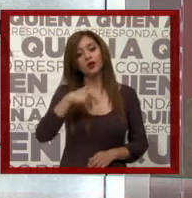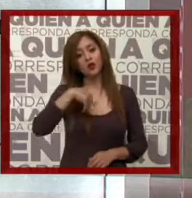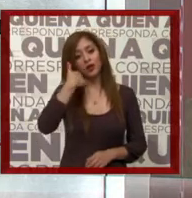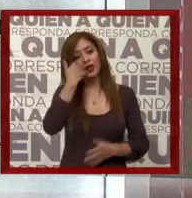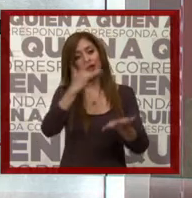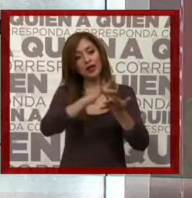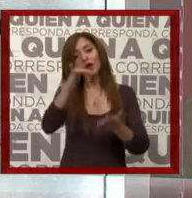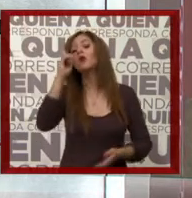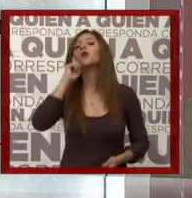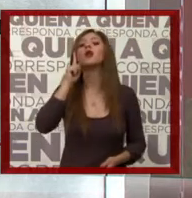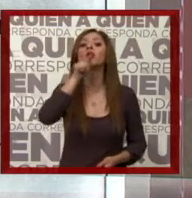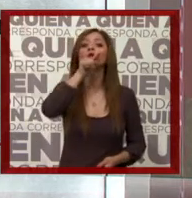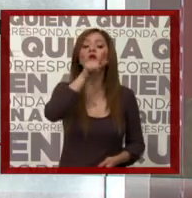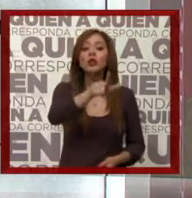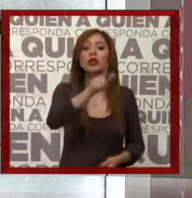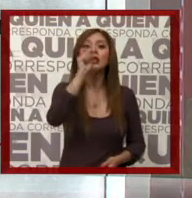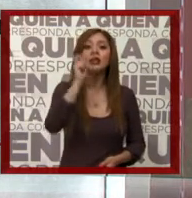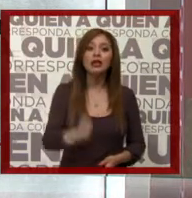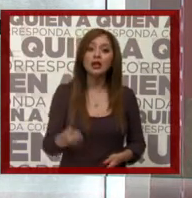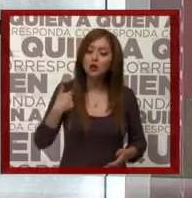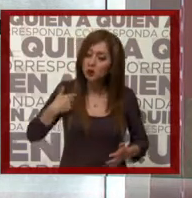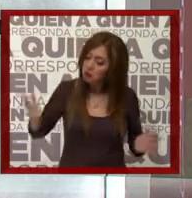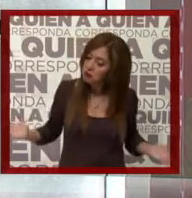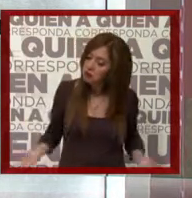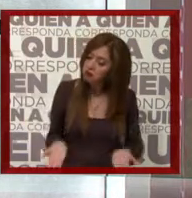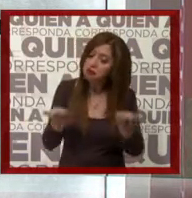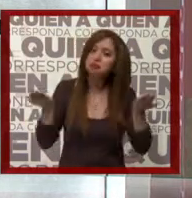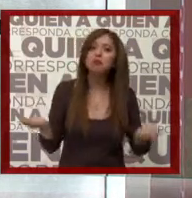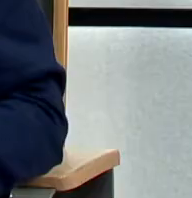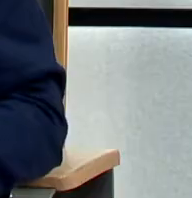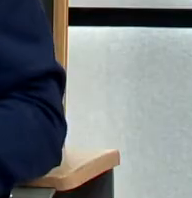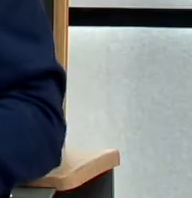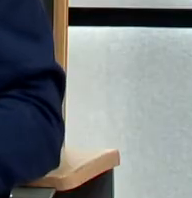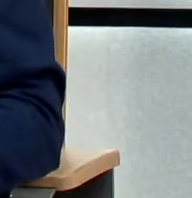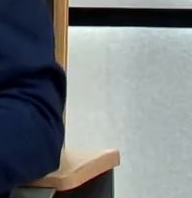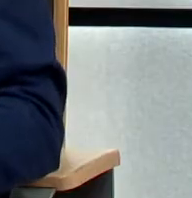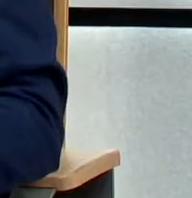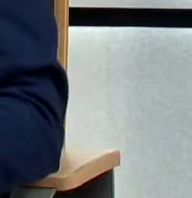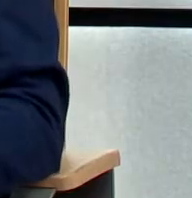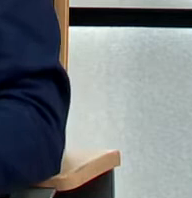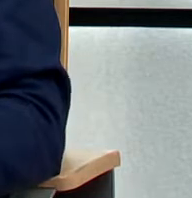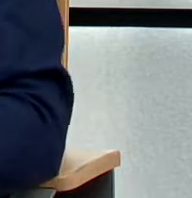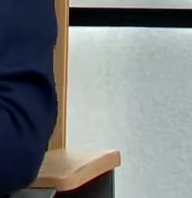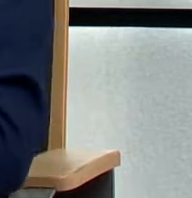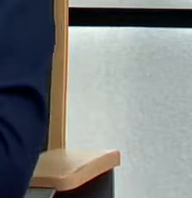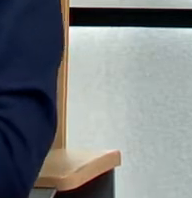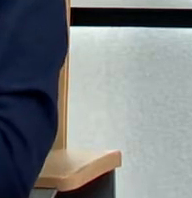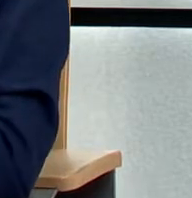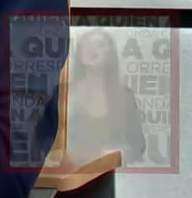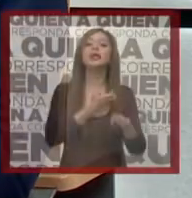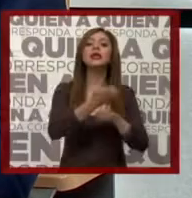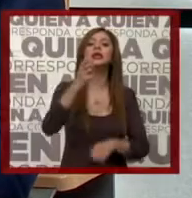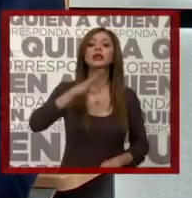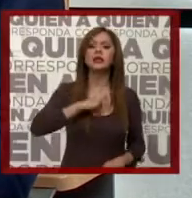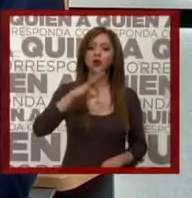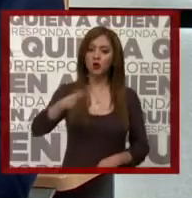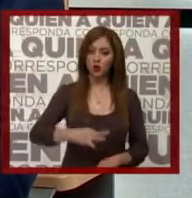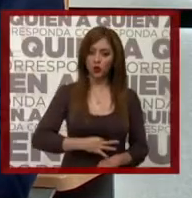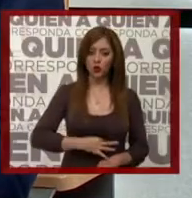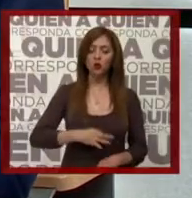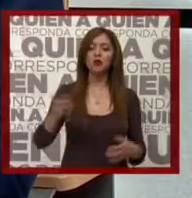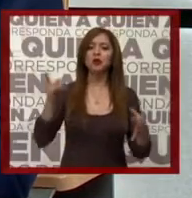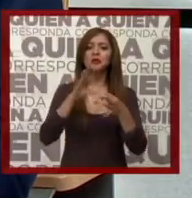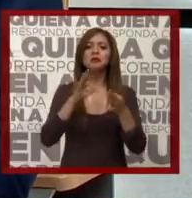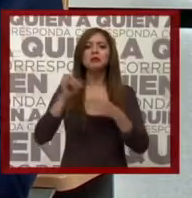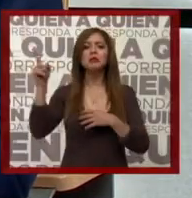Twitter para decirme que la animé a estudiar y acabar su escuela. La felicito. Vamos hasta Toluca, eso nos lleva hasta Toluca. La